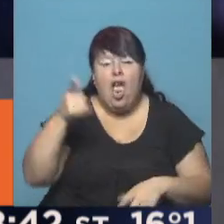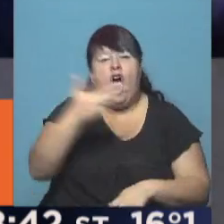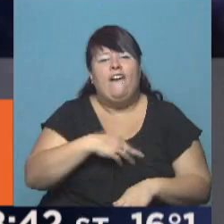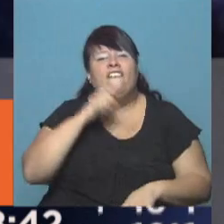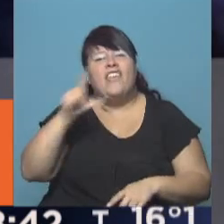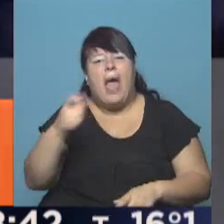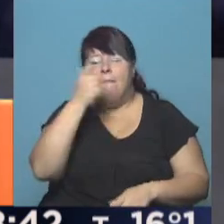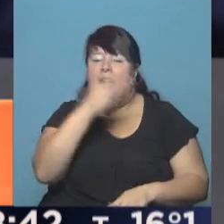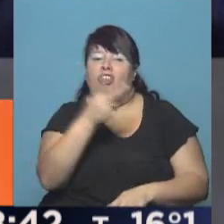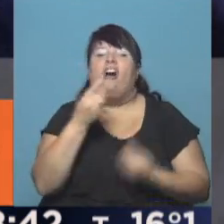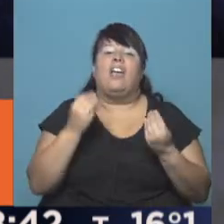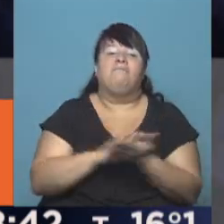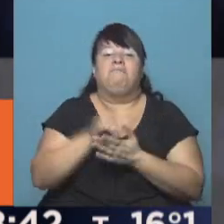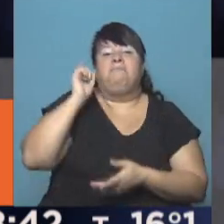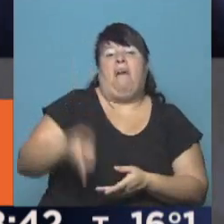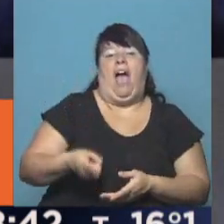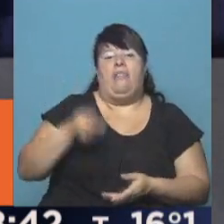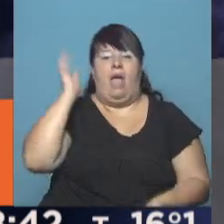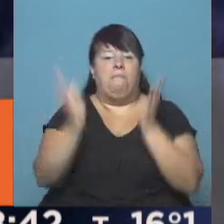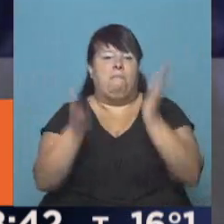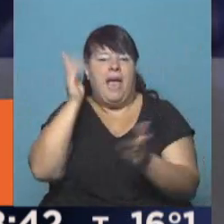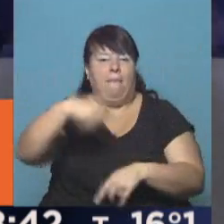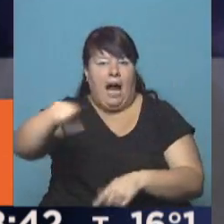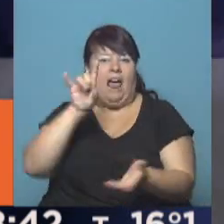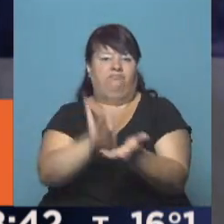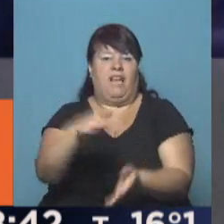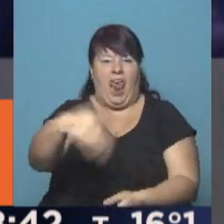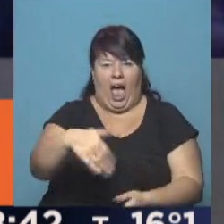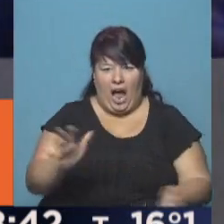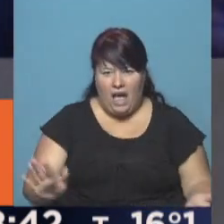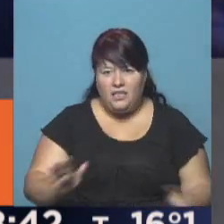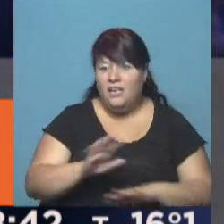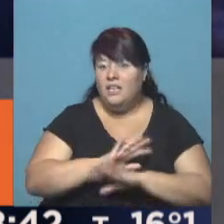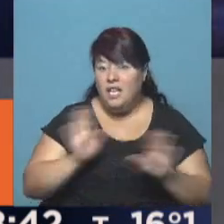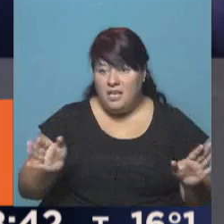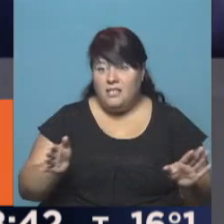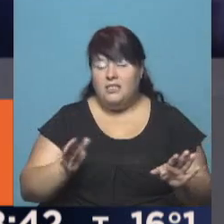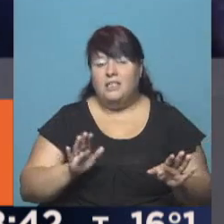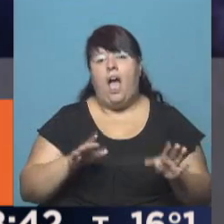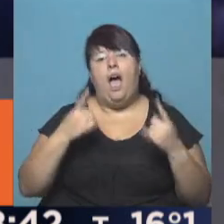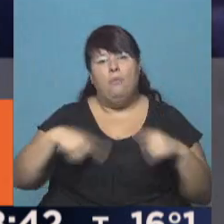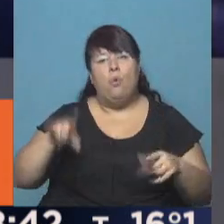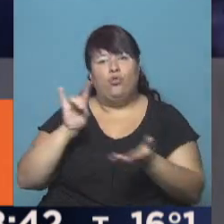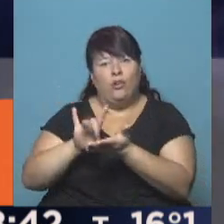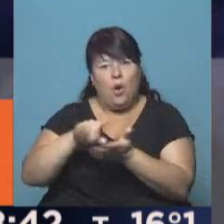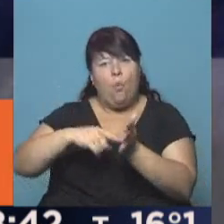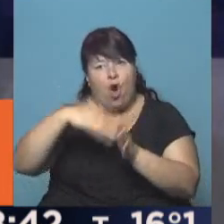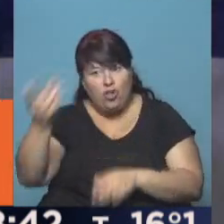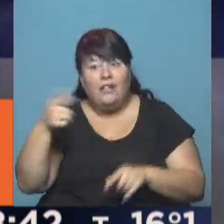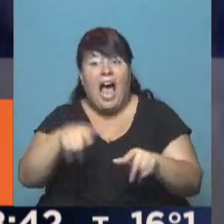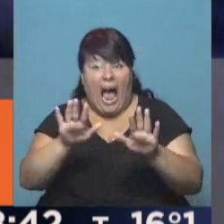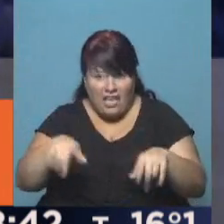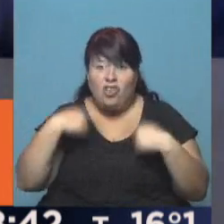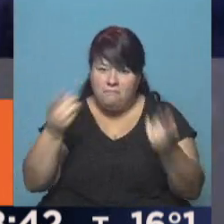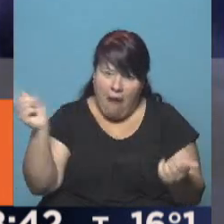gobernadora vidal y macri lo que resuelven es mandar palos de represión para dejarlo en la calle ya tenemos un montón de desocupados en el conurbano bueno así